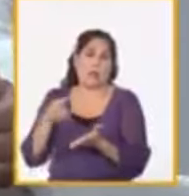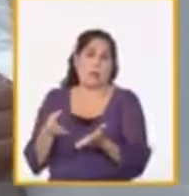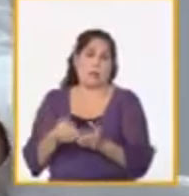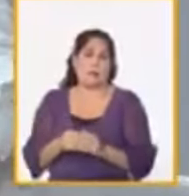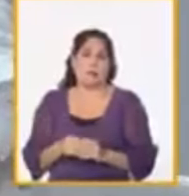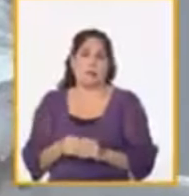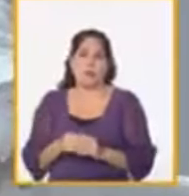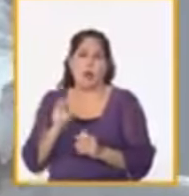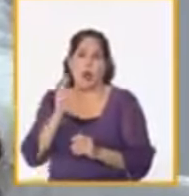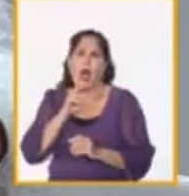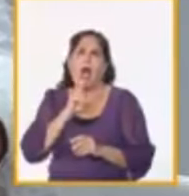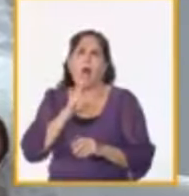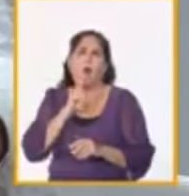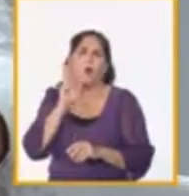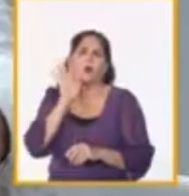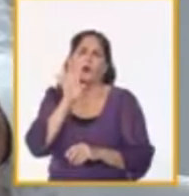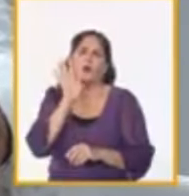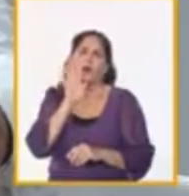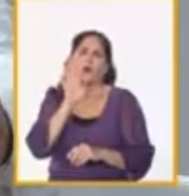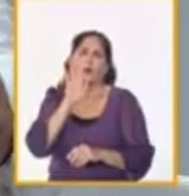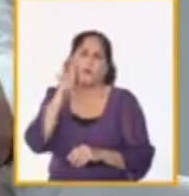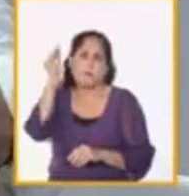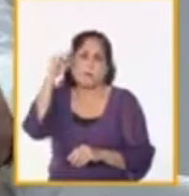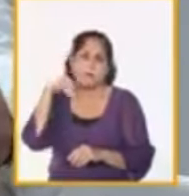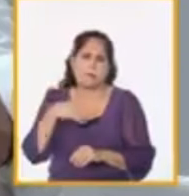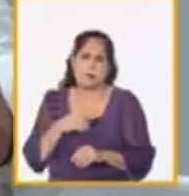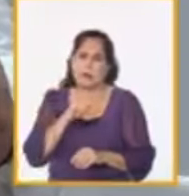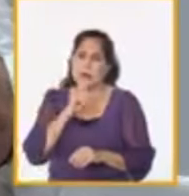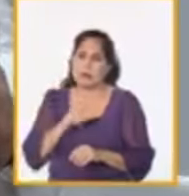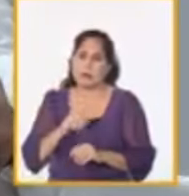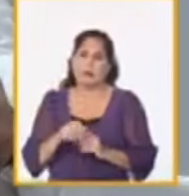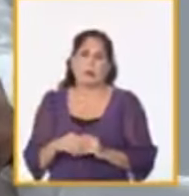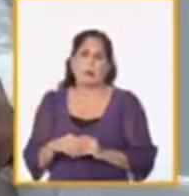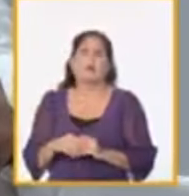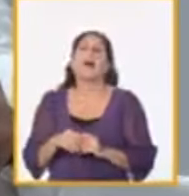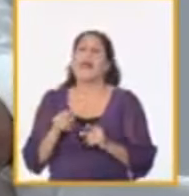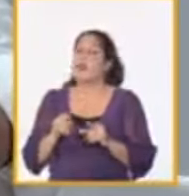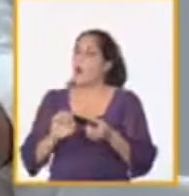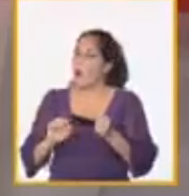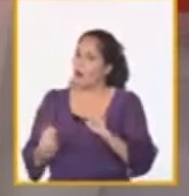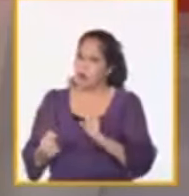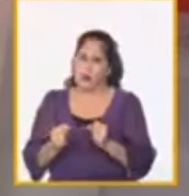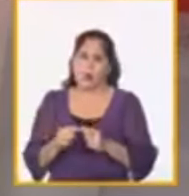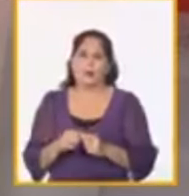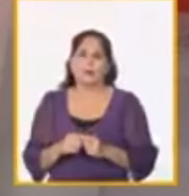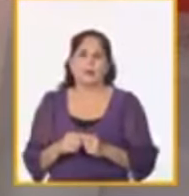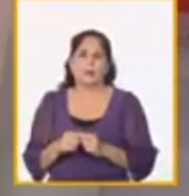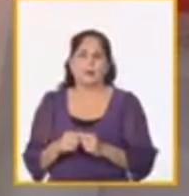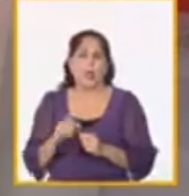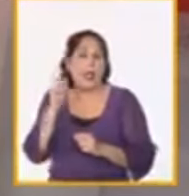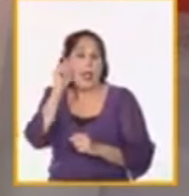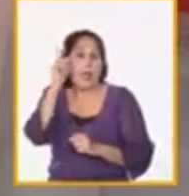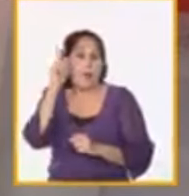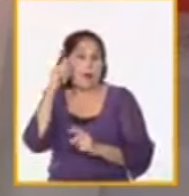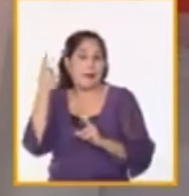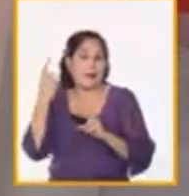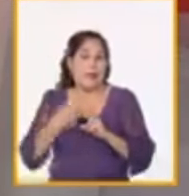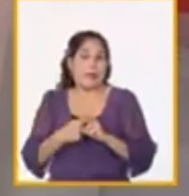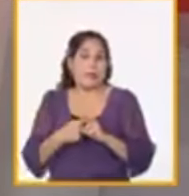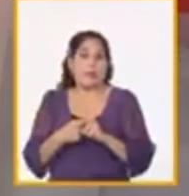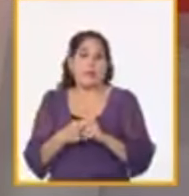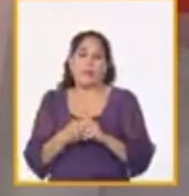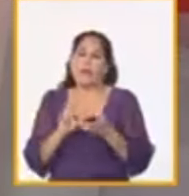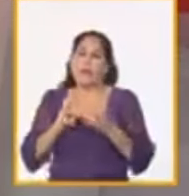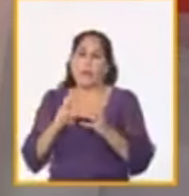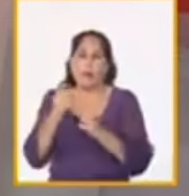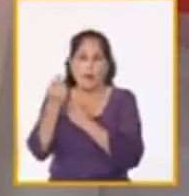que trabajaban en el acueducto, que tienen conocimiento, y el acueducto es muy técnico, y hay que operar el acueducto. La experiencia y el conocimiento. Y hay muchos problemas que